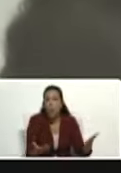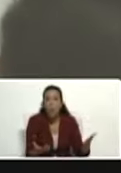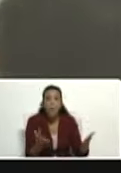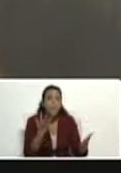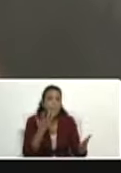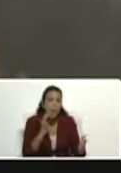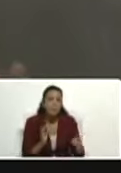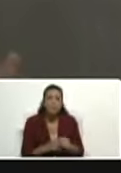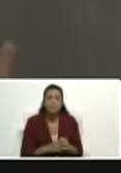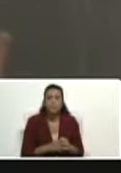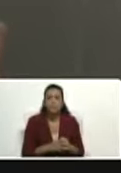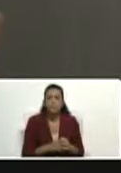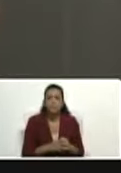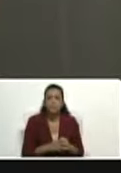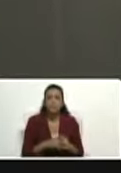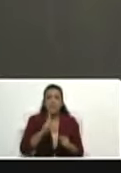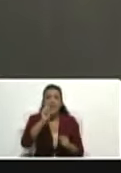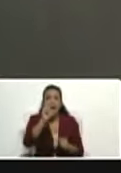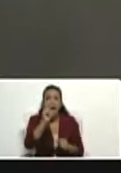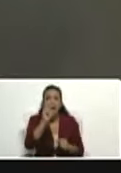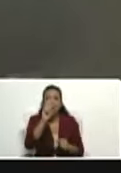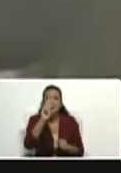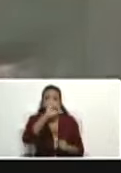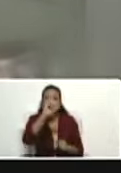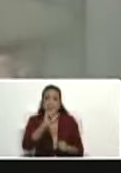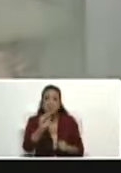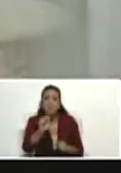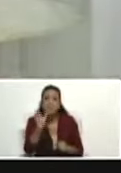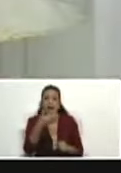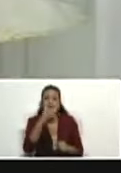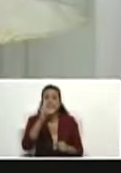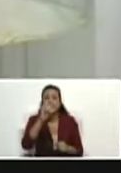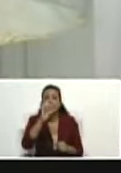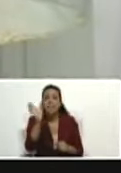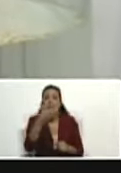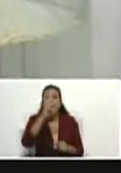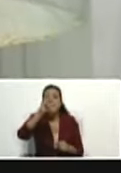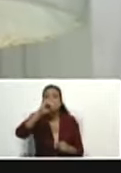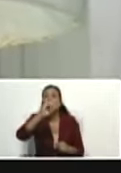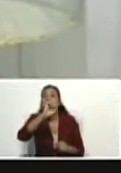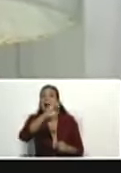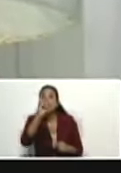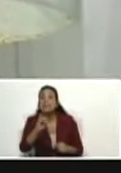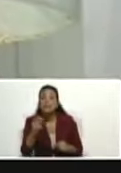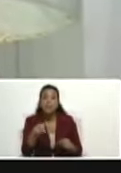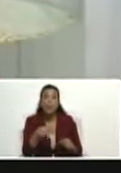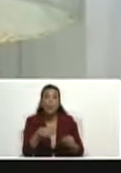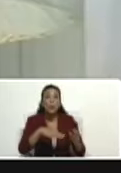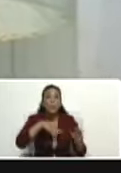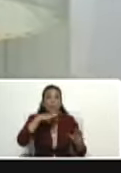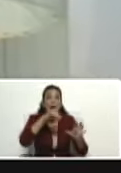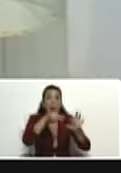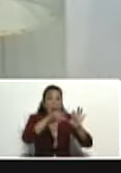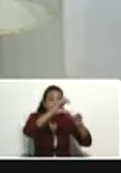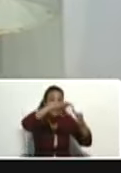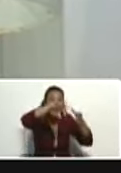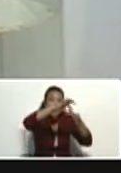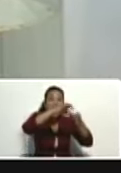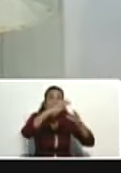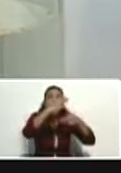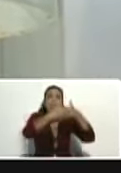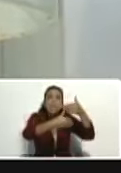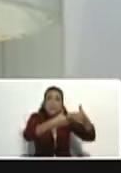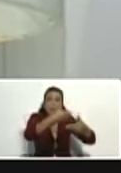caso tenemos la tusa de maíz que flota sobre el agua, pero como está impregnada con estas bacterias